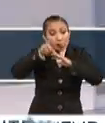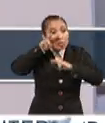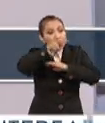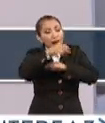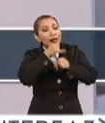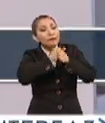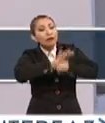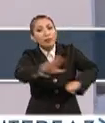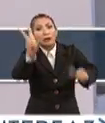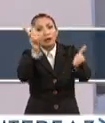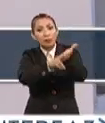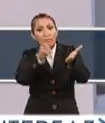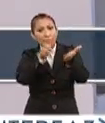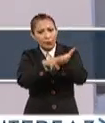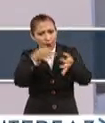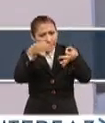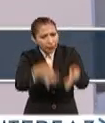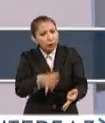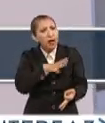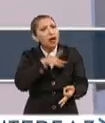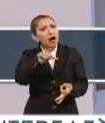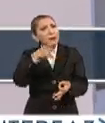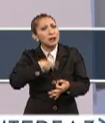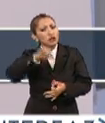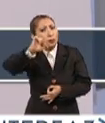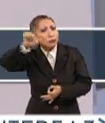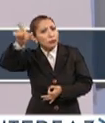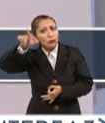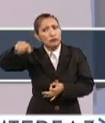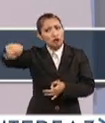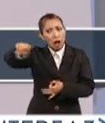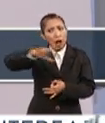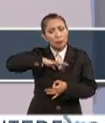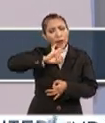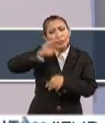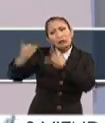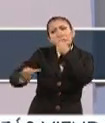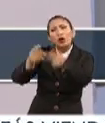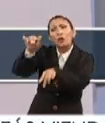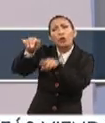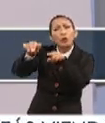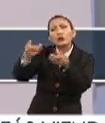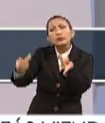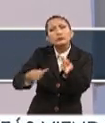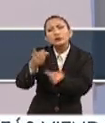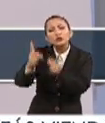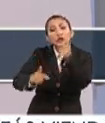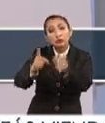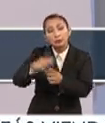ser información validada y van a poder encontrar expertos a los que les van a poder realizar preguntas.